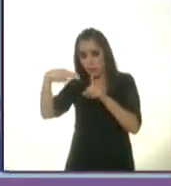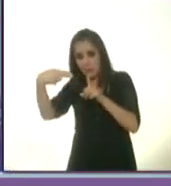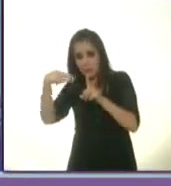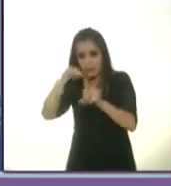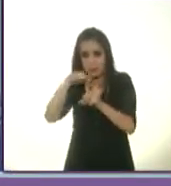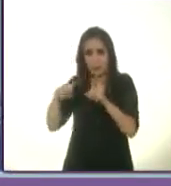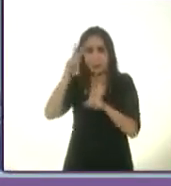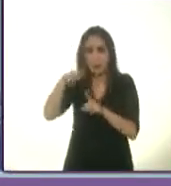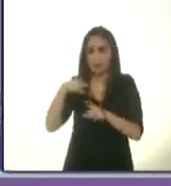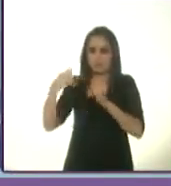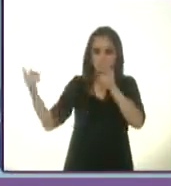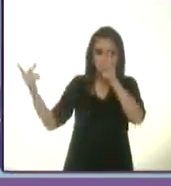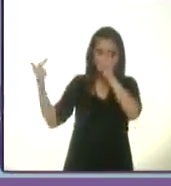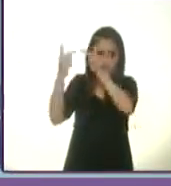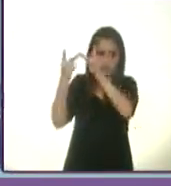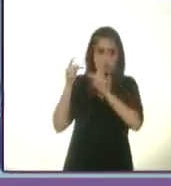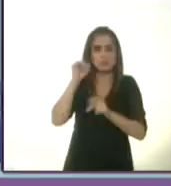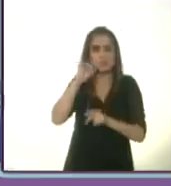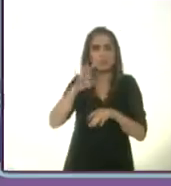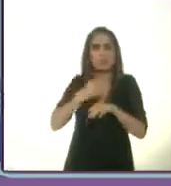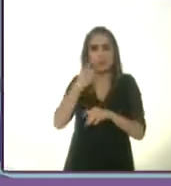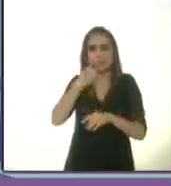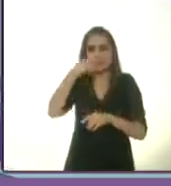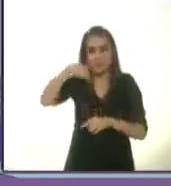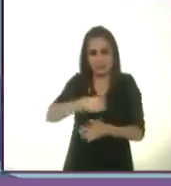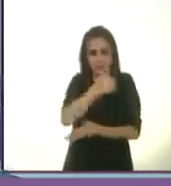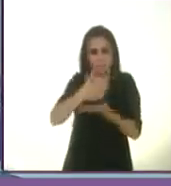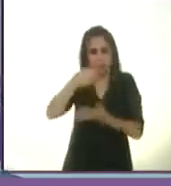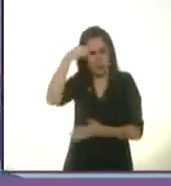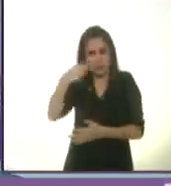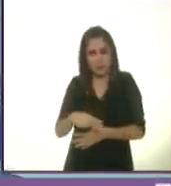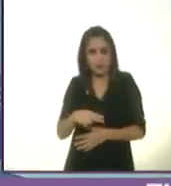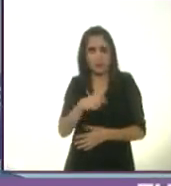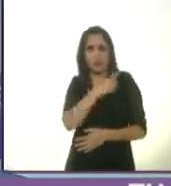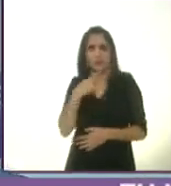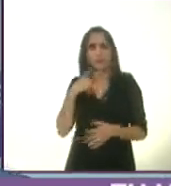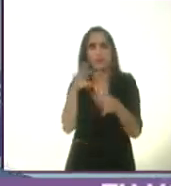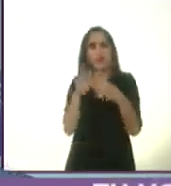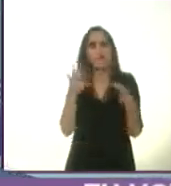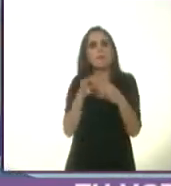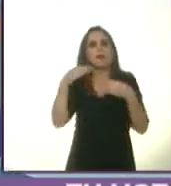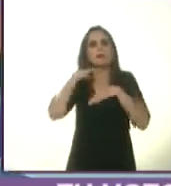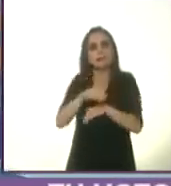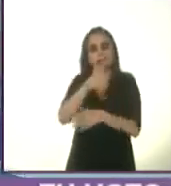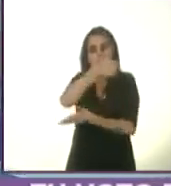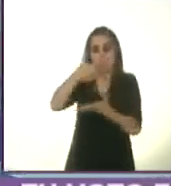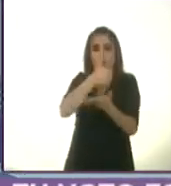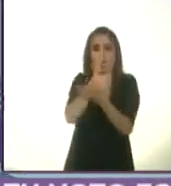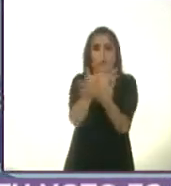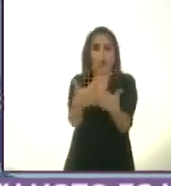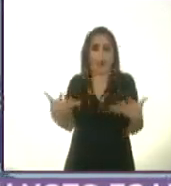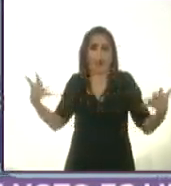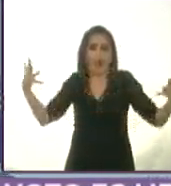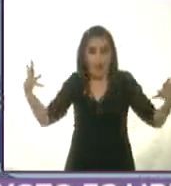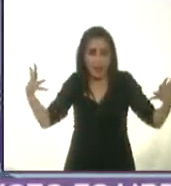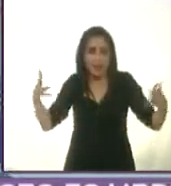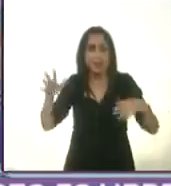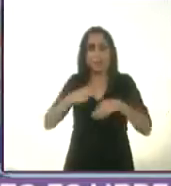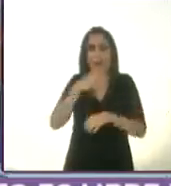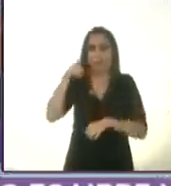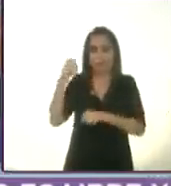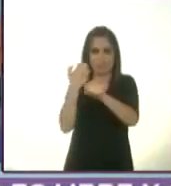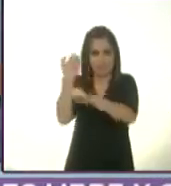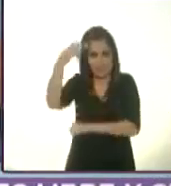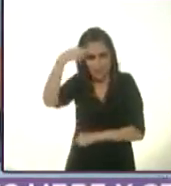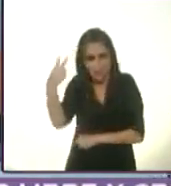cuando se habla de la coordinación metropolitana tenemos que hablar de una megalópolis porque junto con el estado de